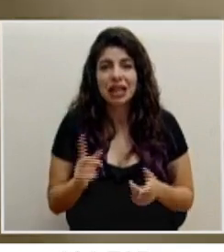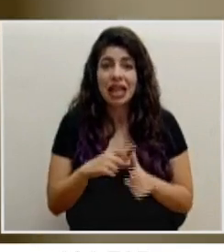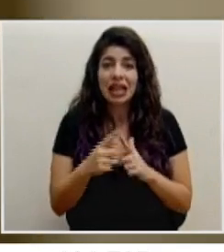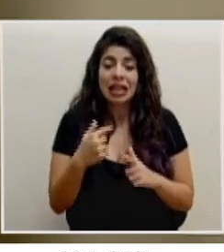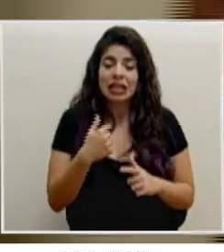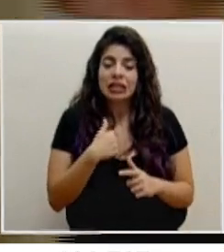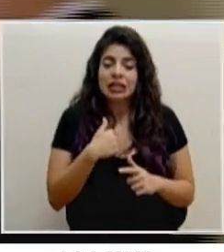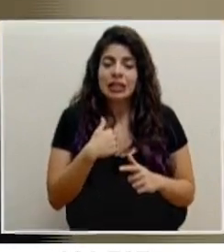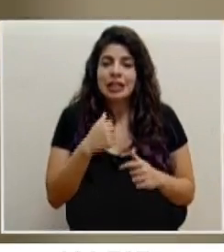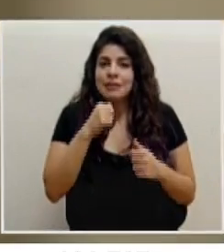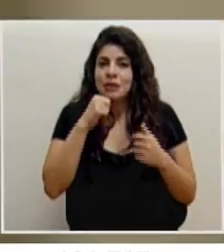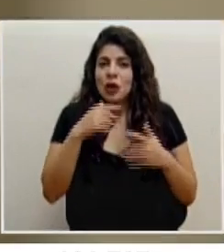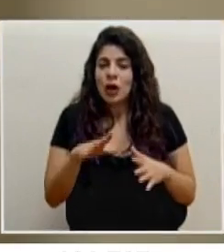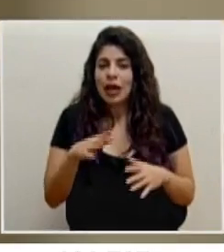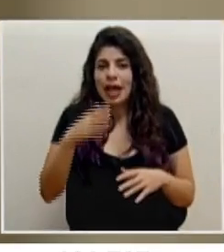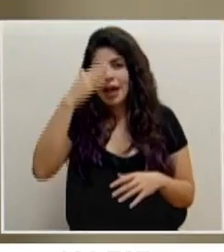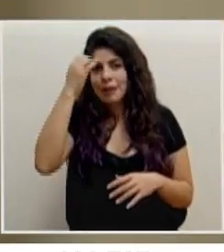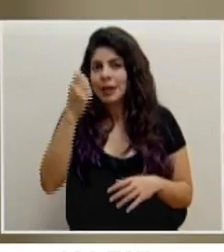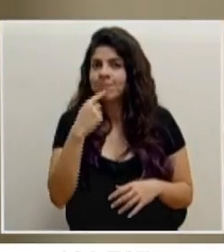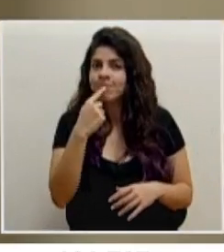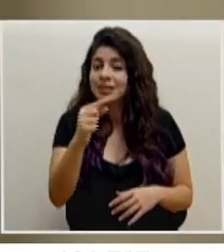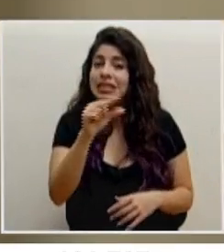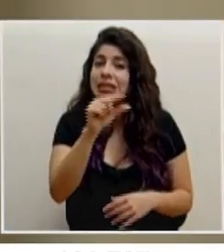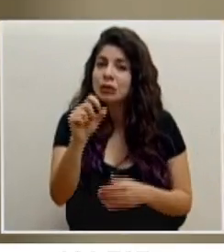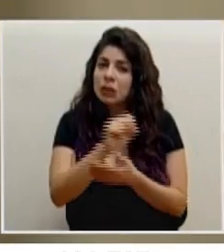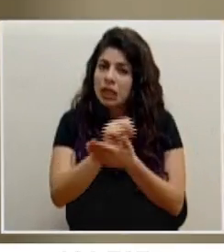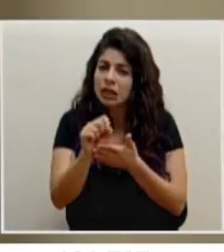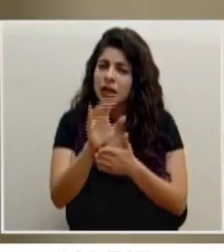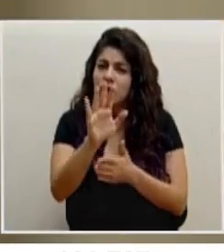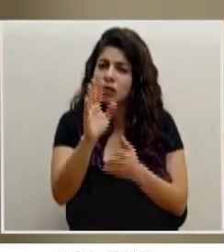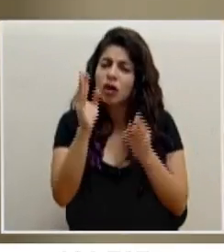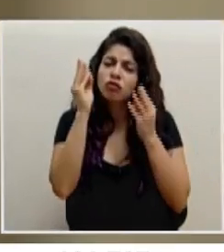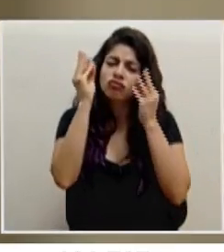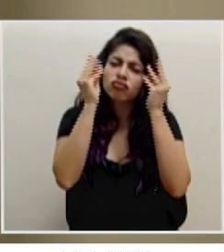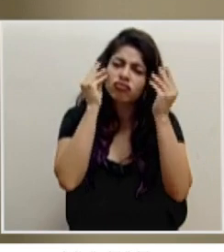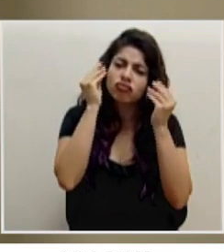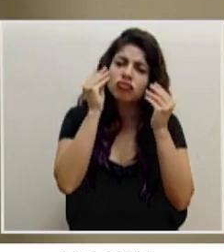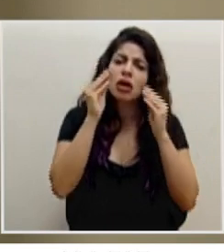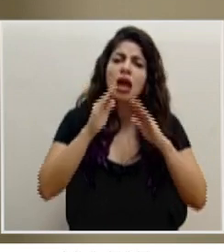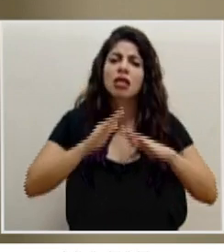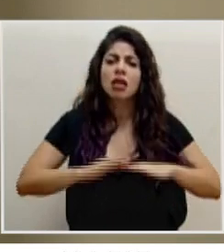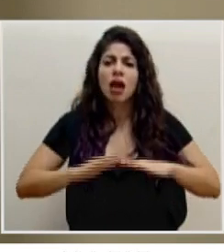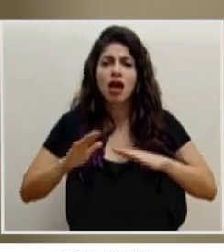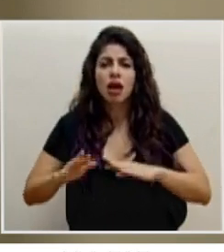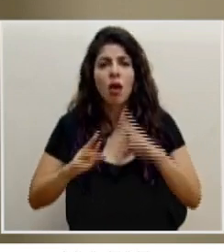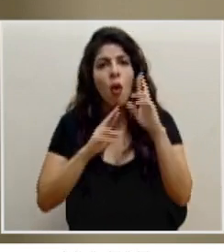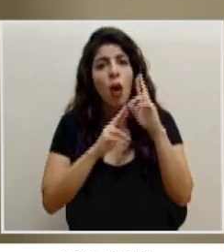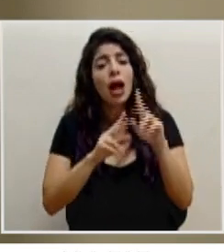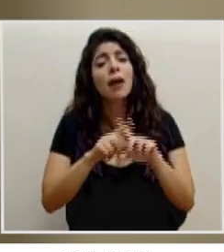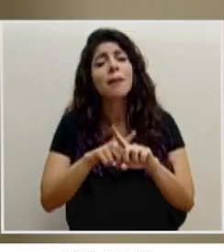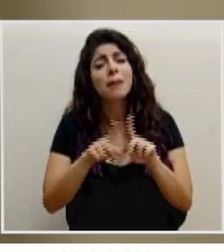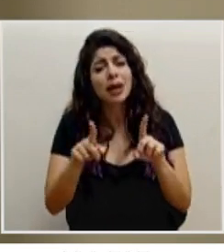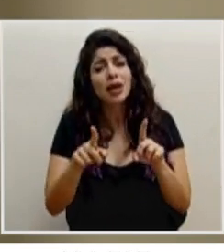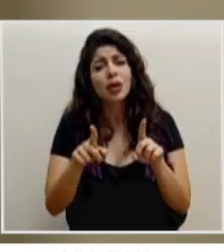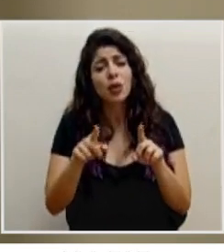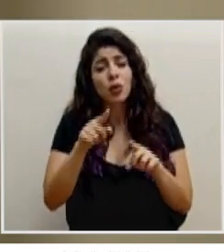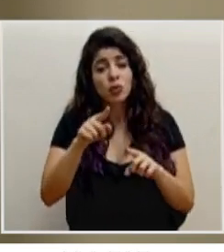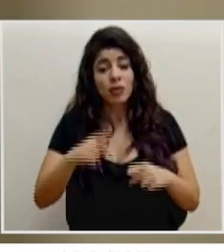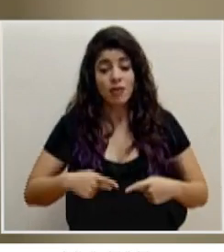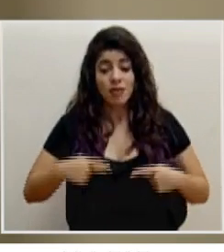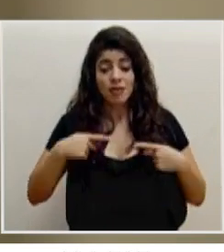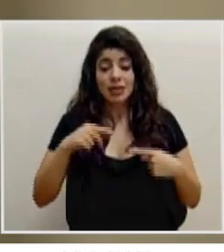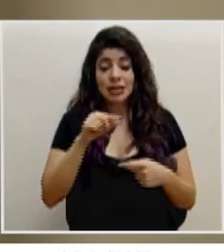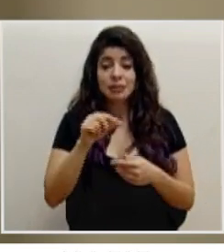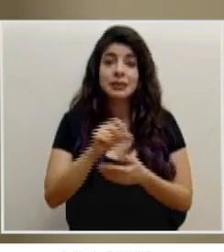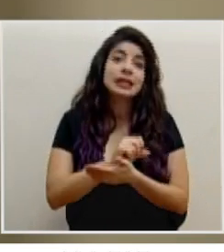quería dejar de decirles que tengan una Semana Santa de reflexión, de tranquilidad, ojalá, pero que podamos vivirla y